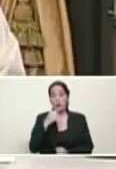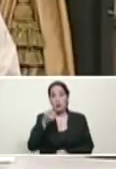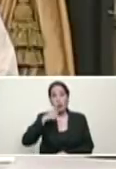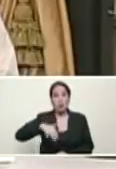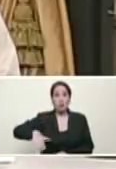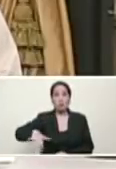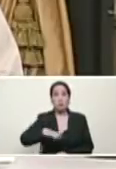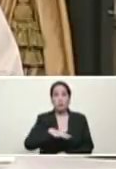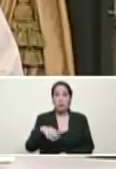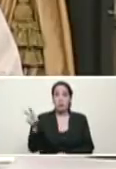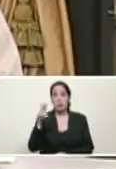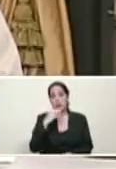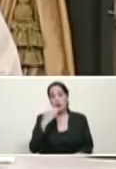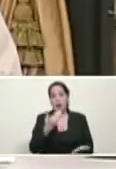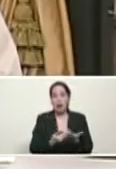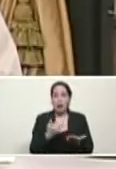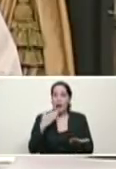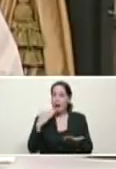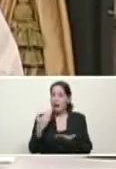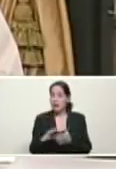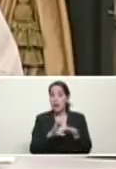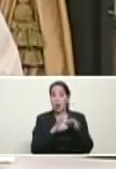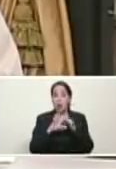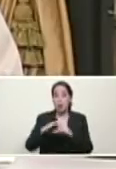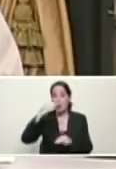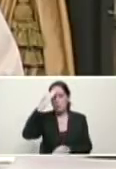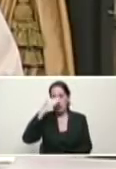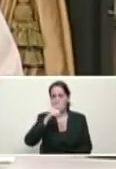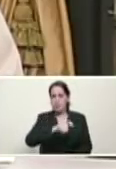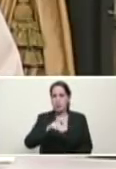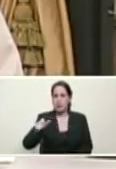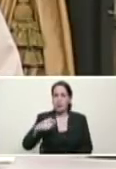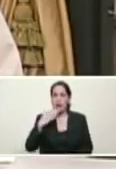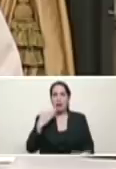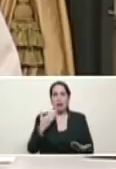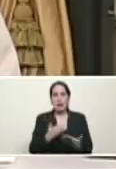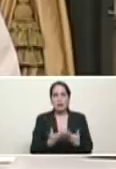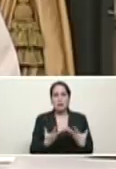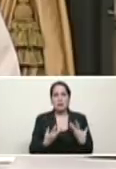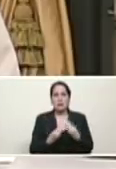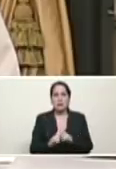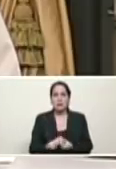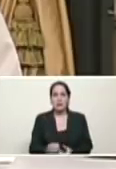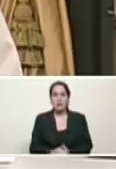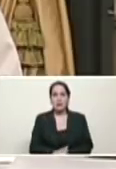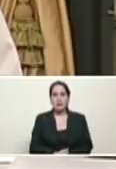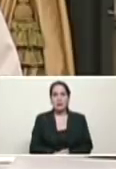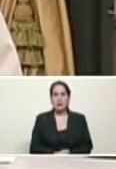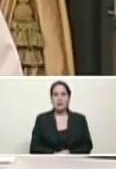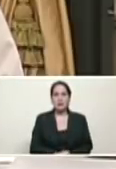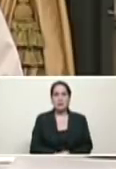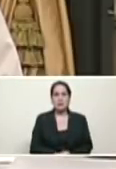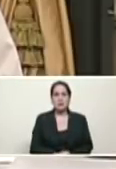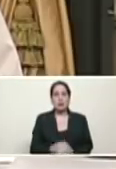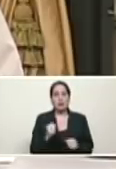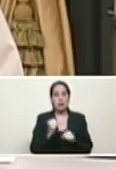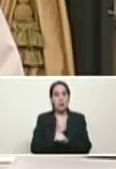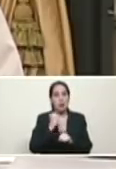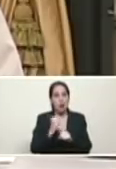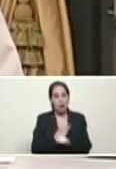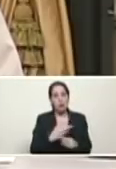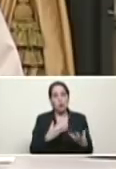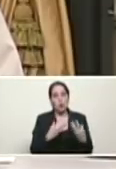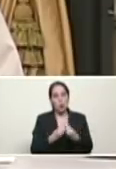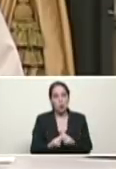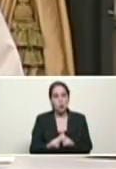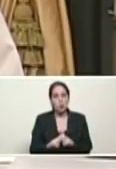Venezuela, muchas gracias. Le digo a la Unión Cívico-Militar, muchas gracias, por mantenerse firme a la Constitución, trabajando, trabajando